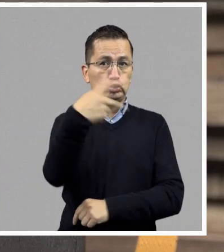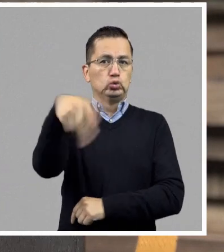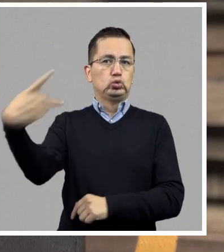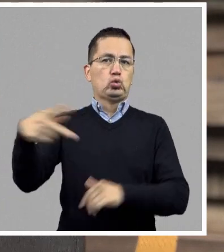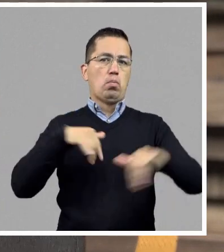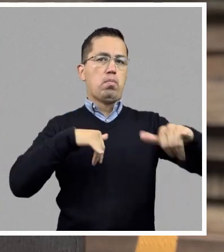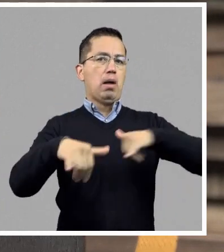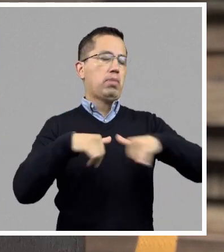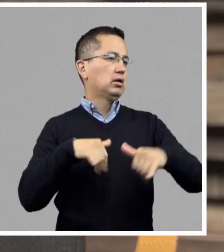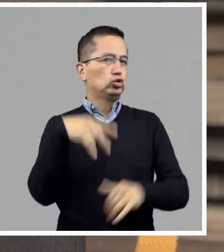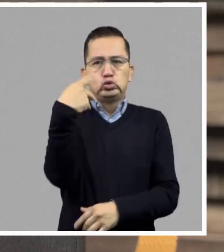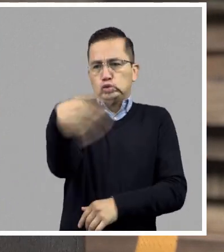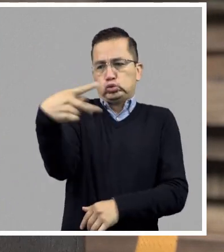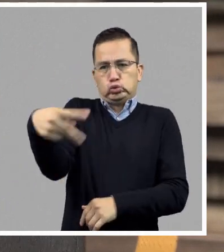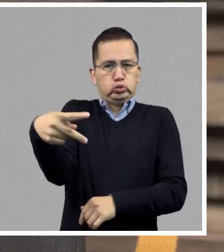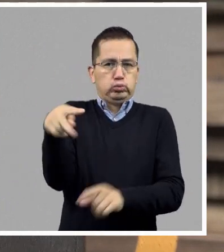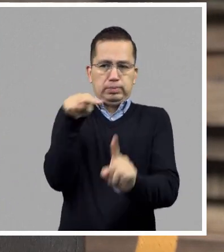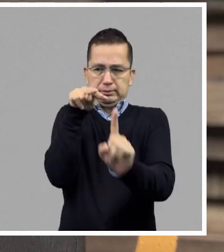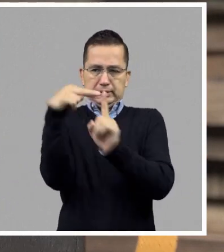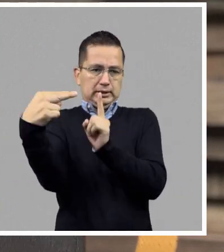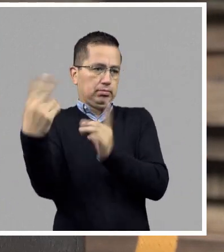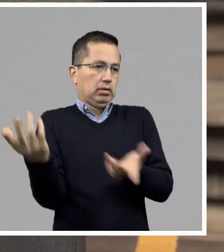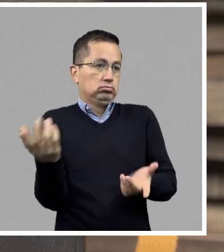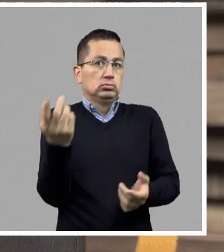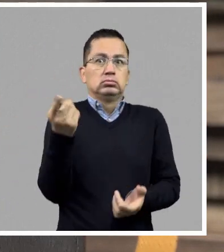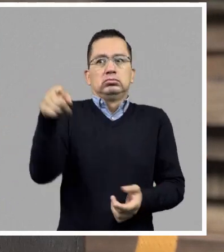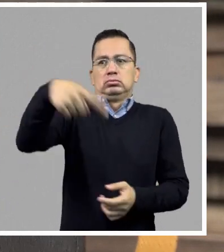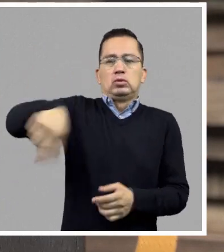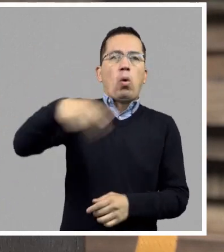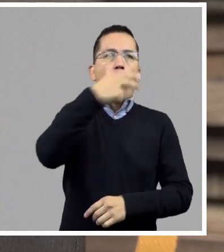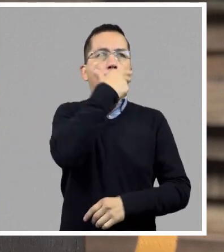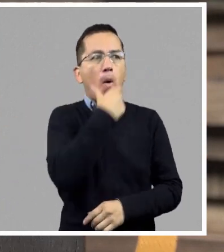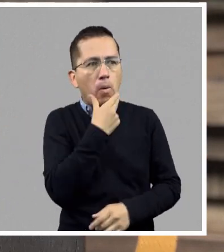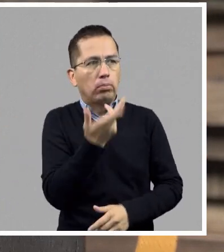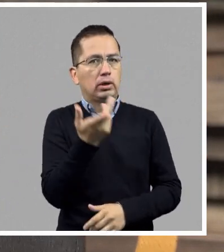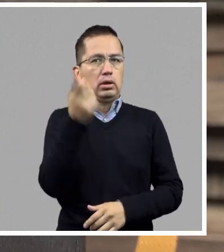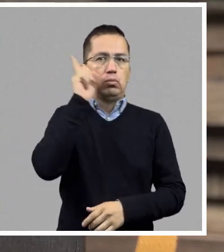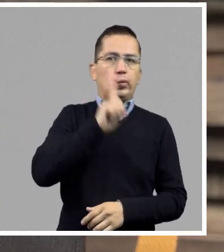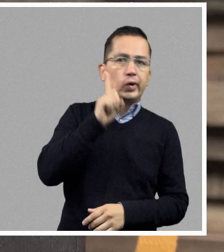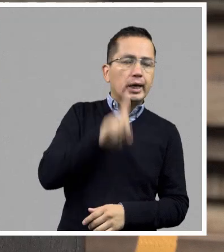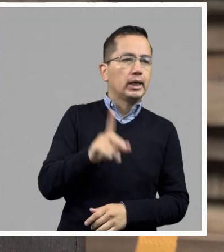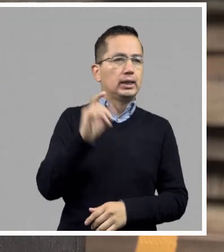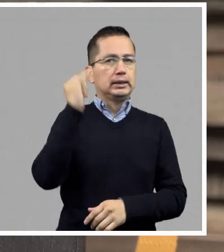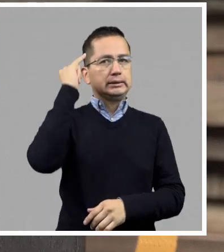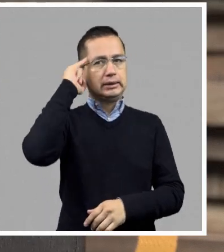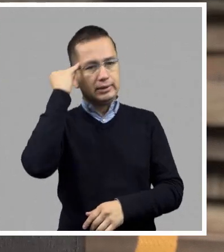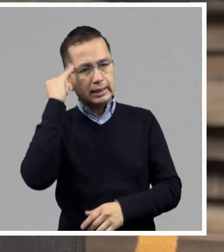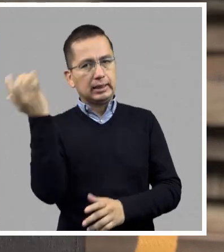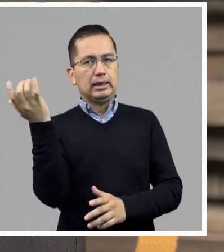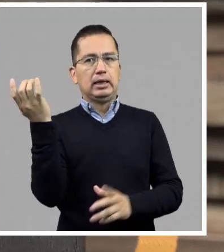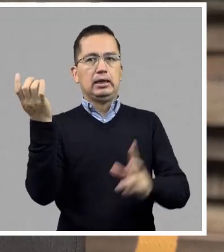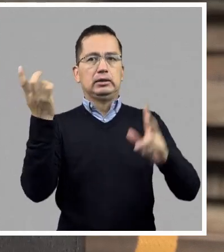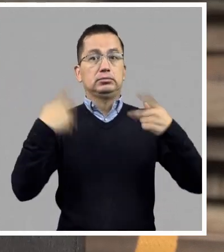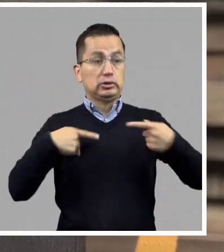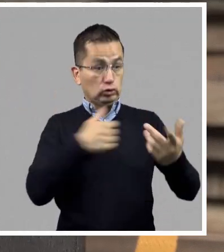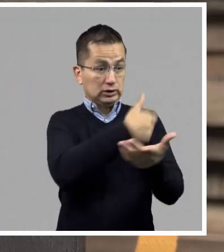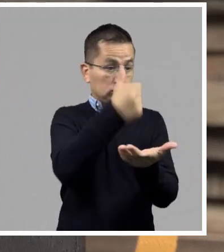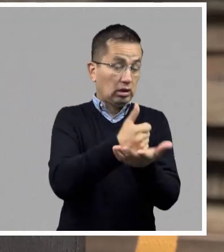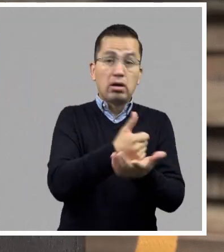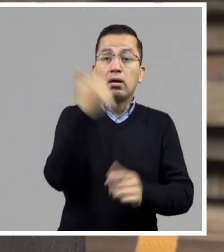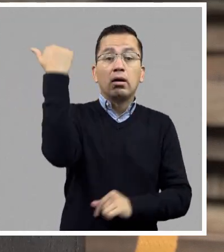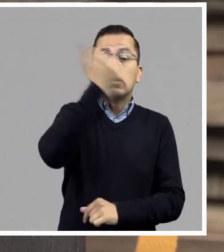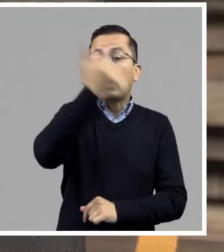vista de hombres mujeres pueblos indígenas personas de la ciudad sabes Hay tantas maneras